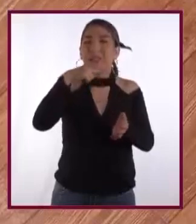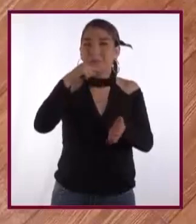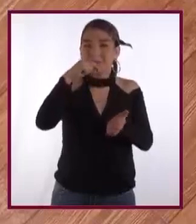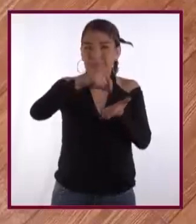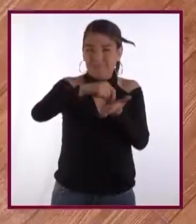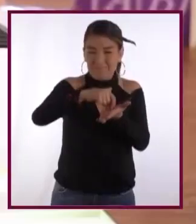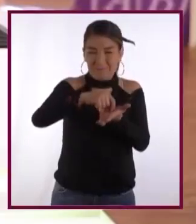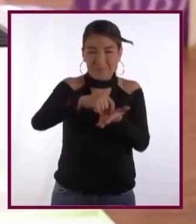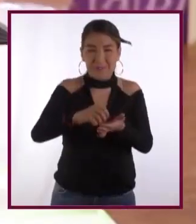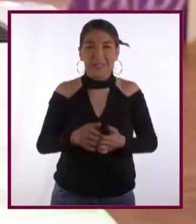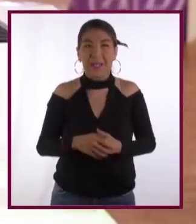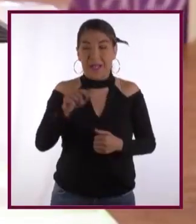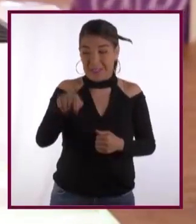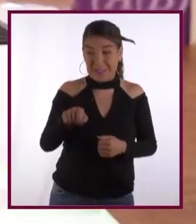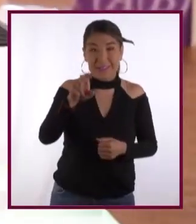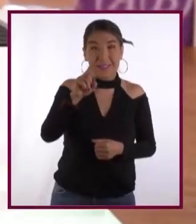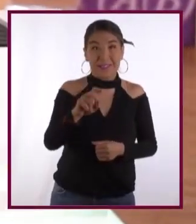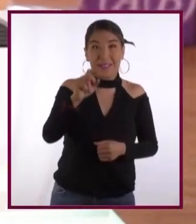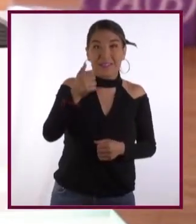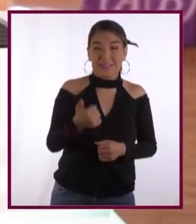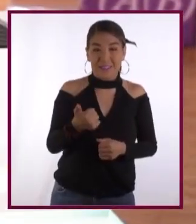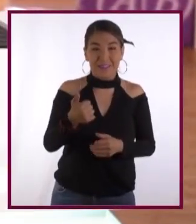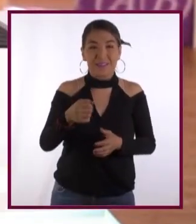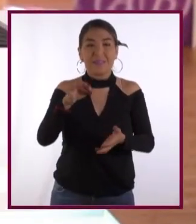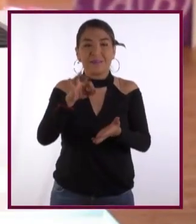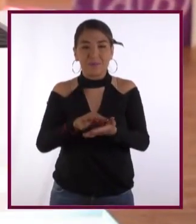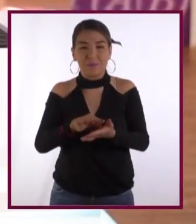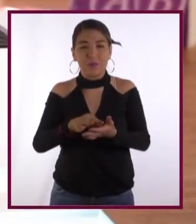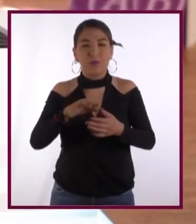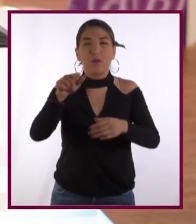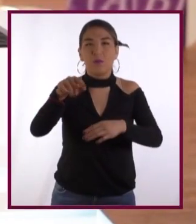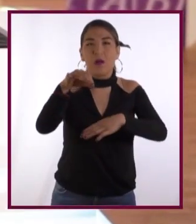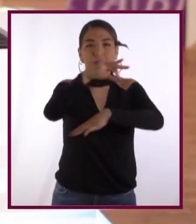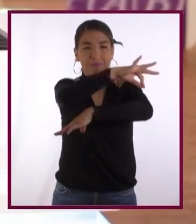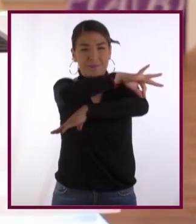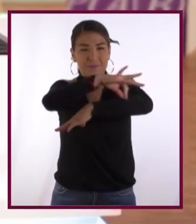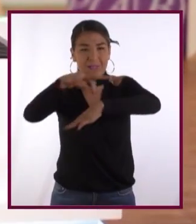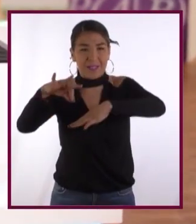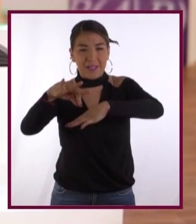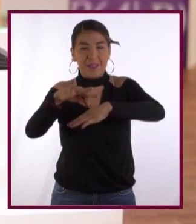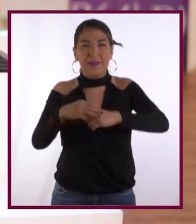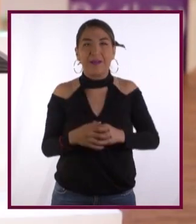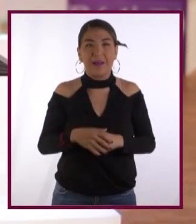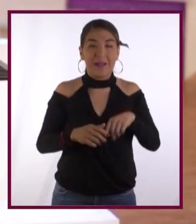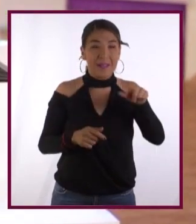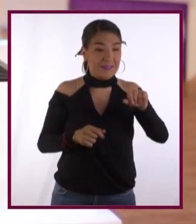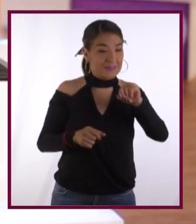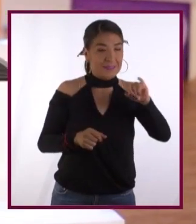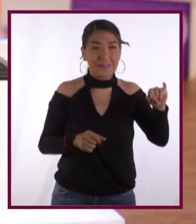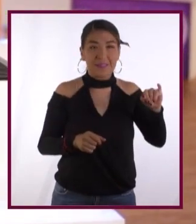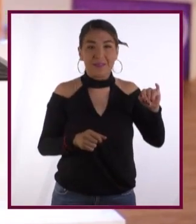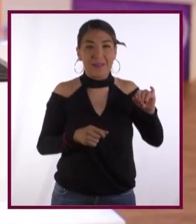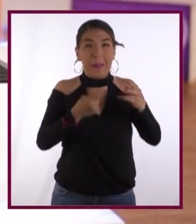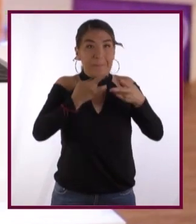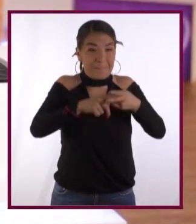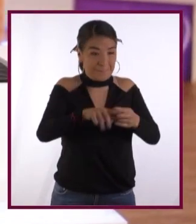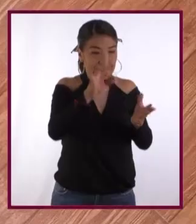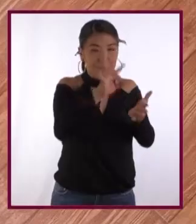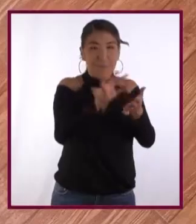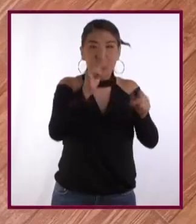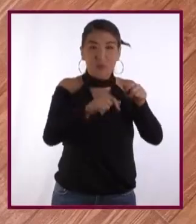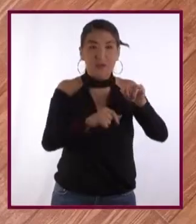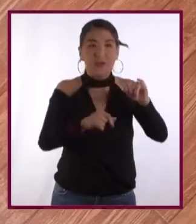y marcamos. Ahora, sobre esos 36 grados, trazaremos una línea que vaya desde el extremo izquierdo de nuestra